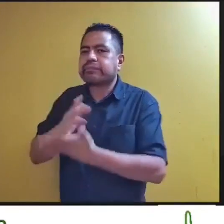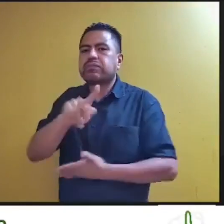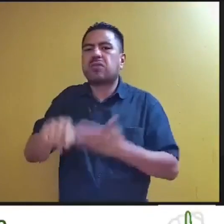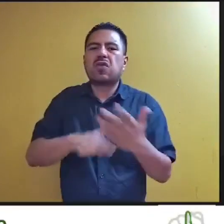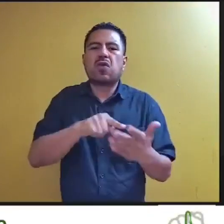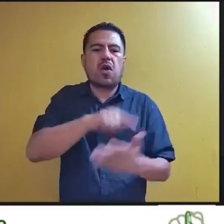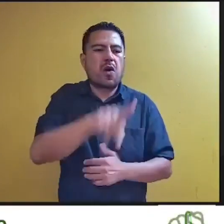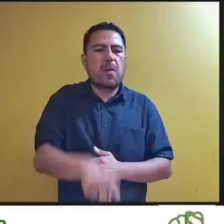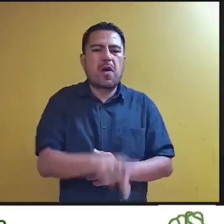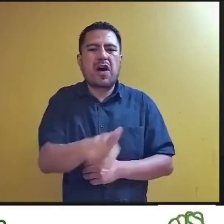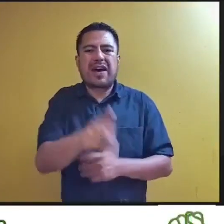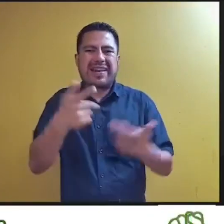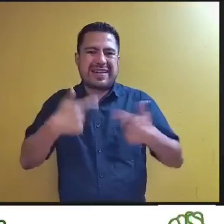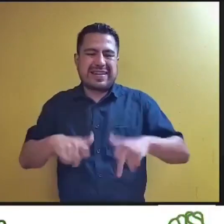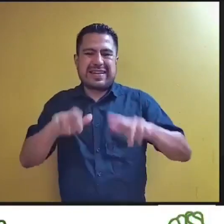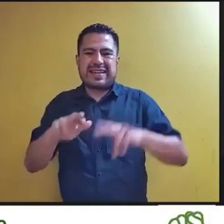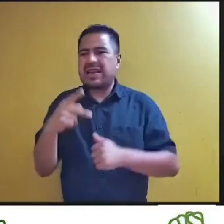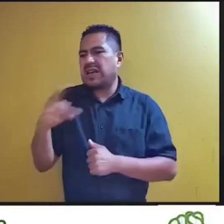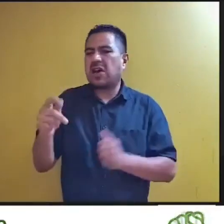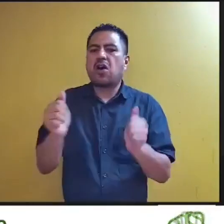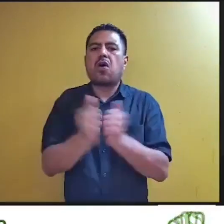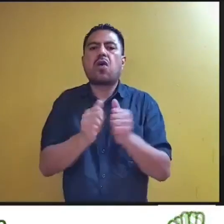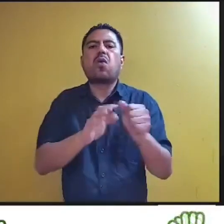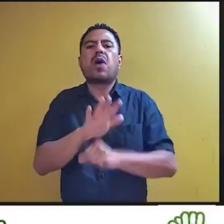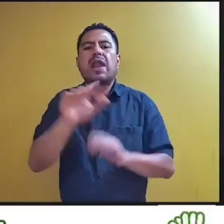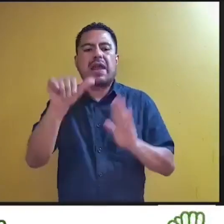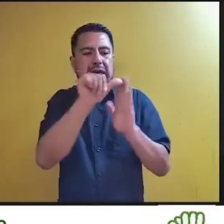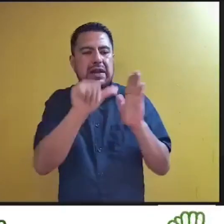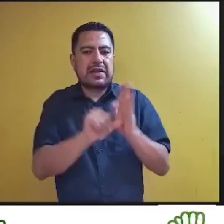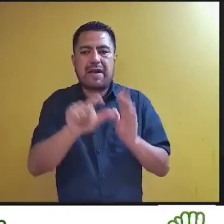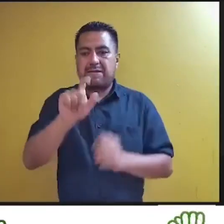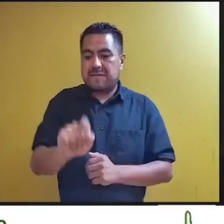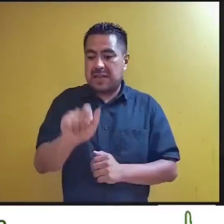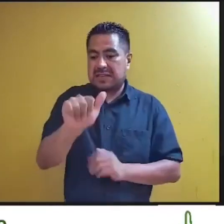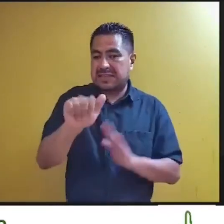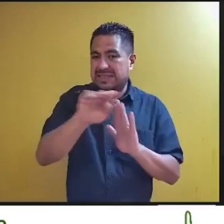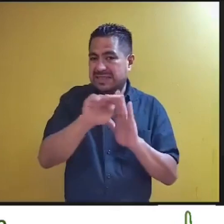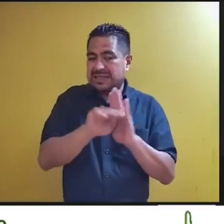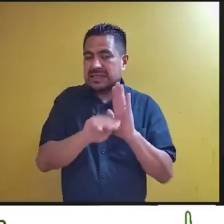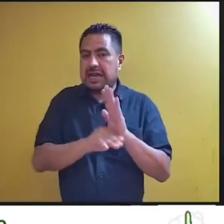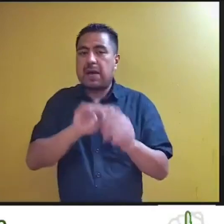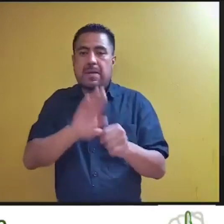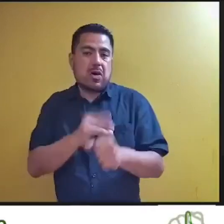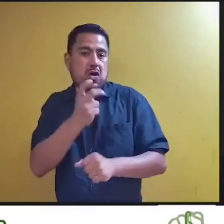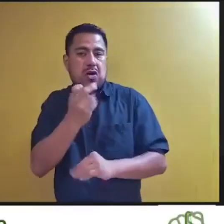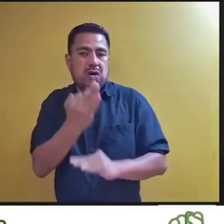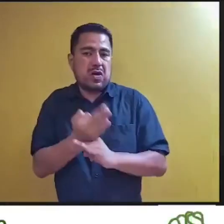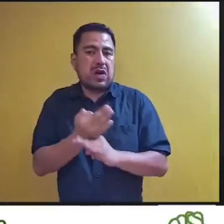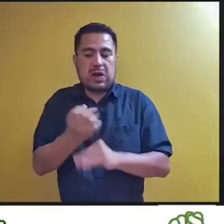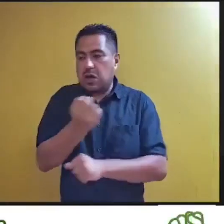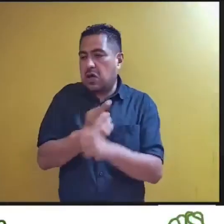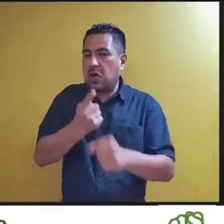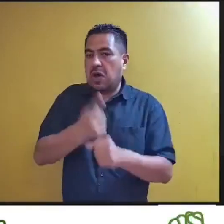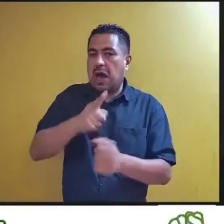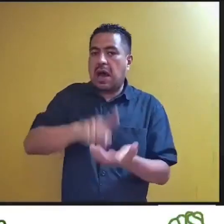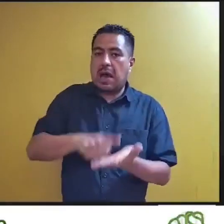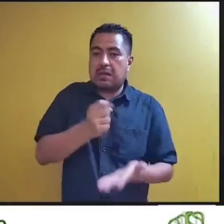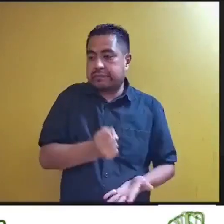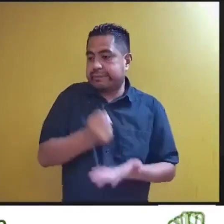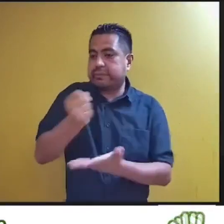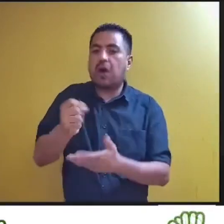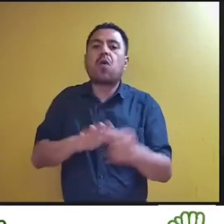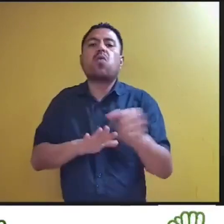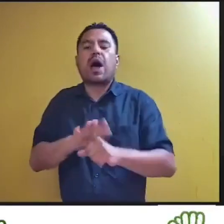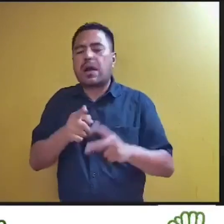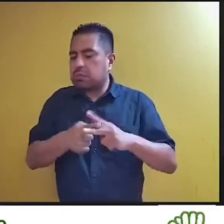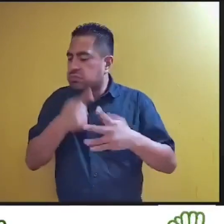y comunidades que representa, con base en el artículo 26 de los lineamientos, por lo que con base en la posibilidad presupuestal, en la